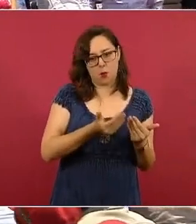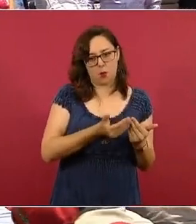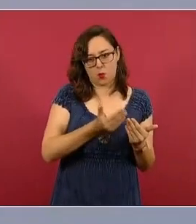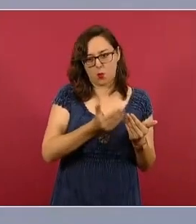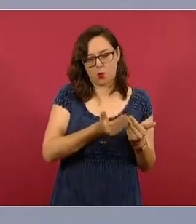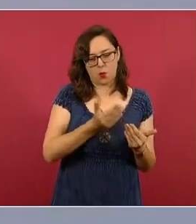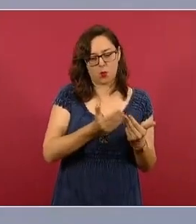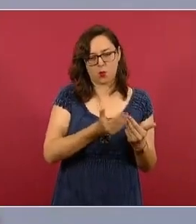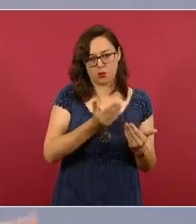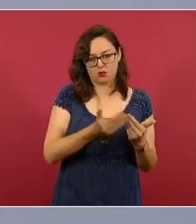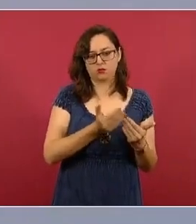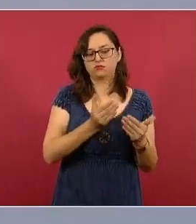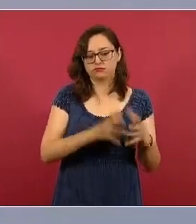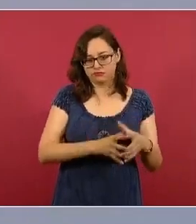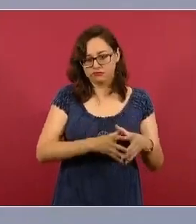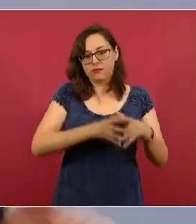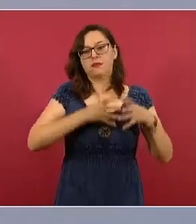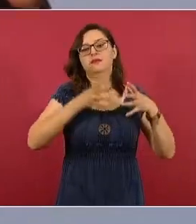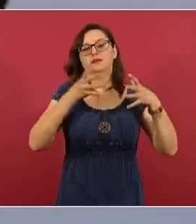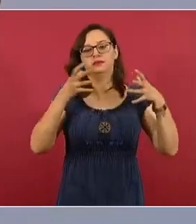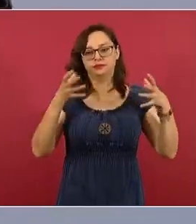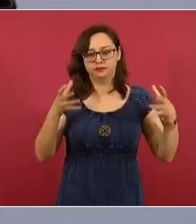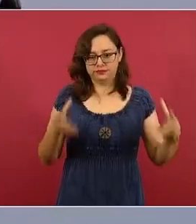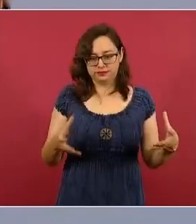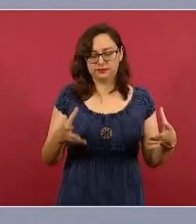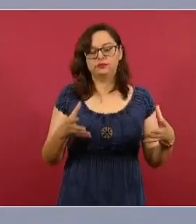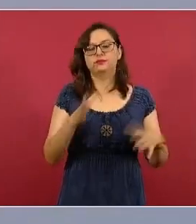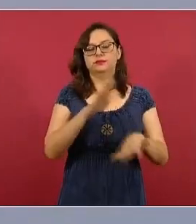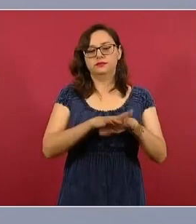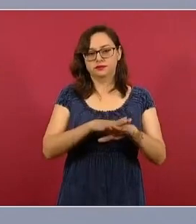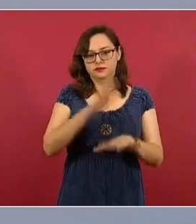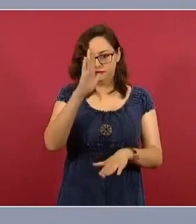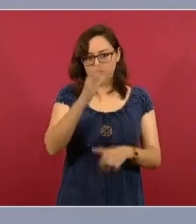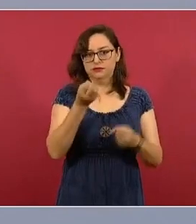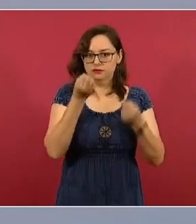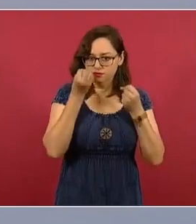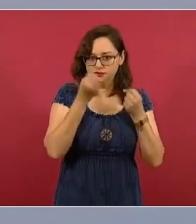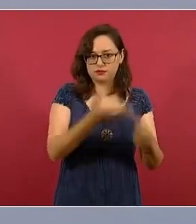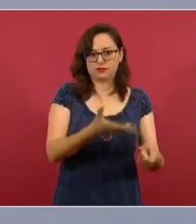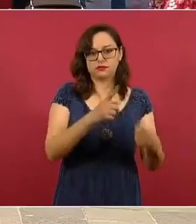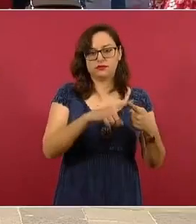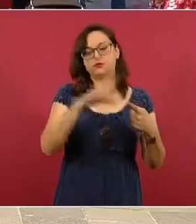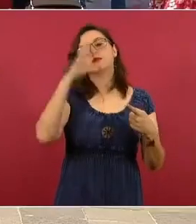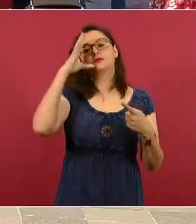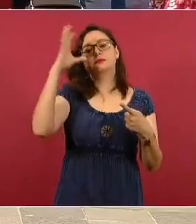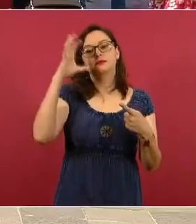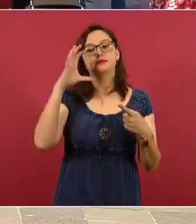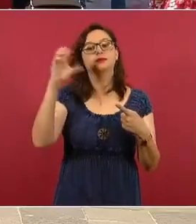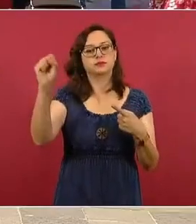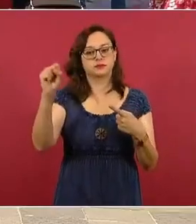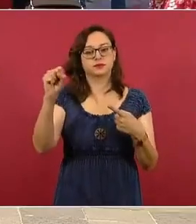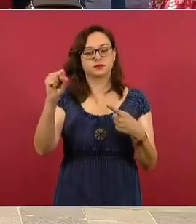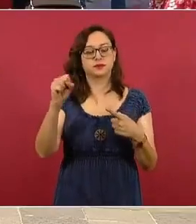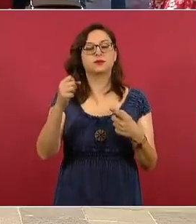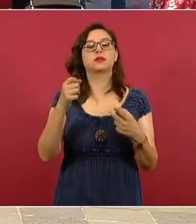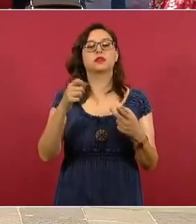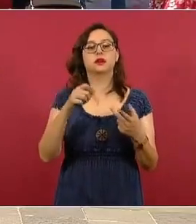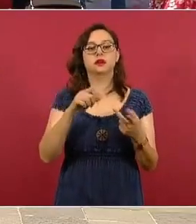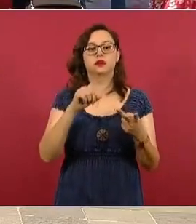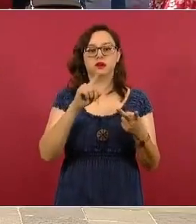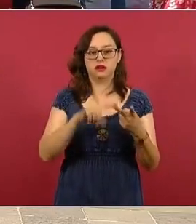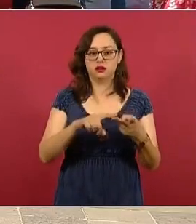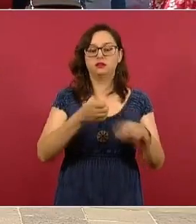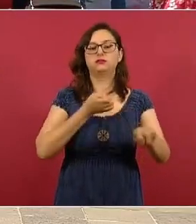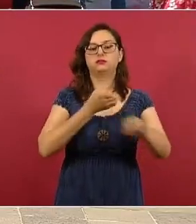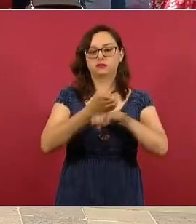de beneficiarios. Entonces va a ser ampliado en Morelos y vamos a aplicarlo en el